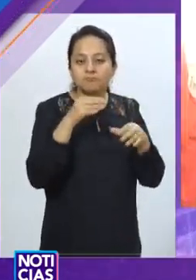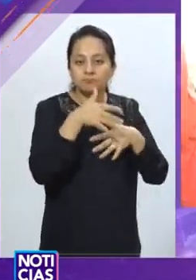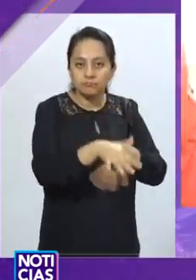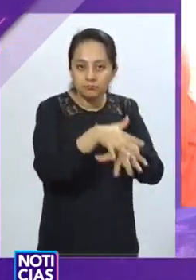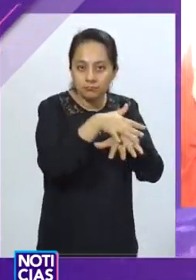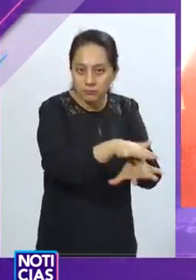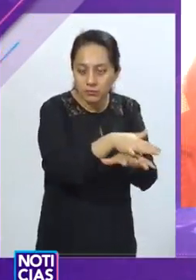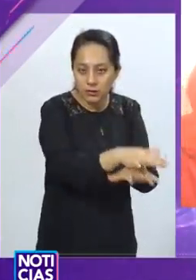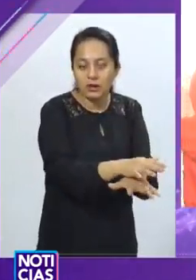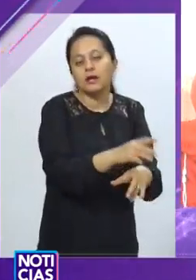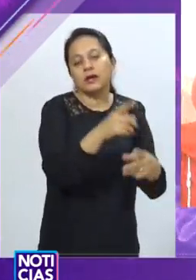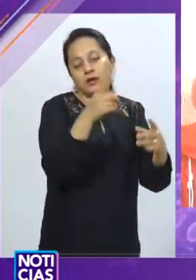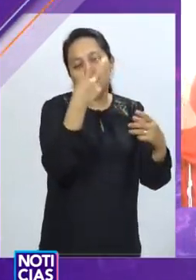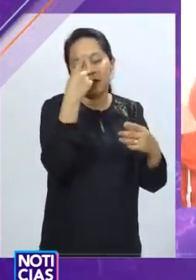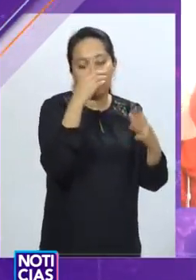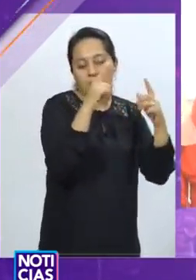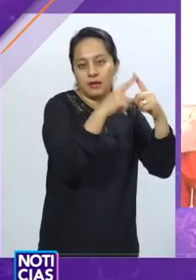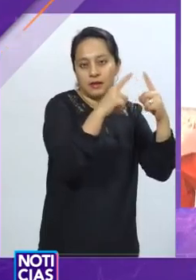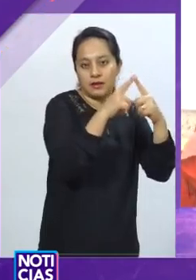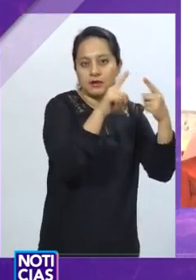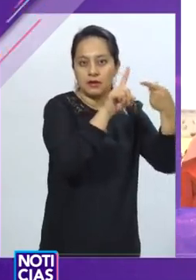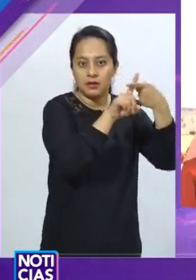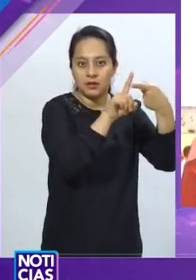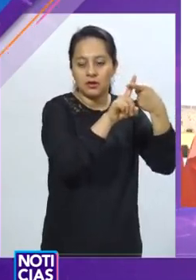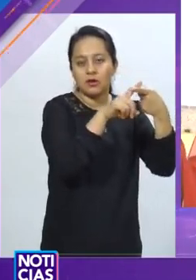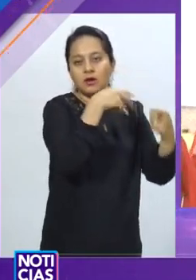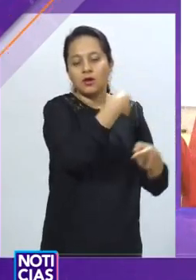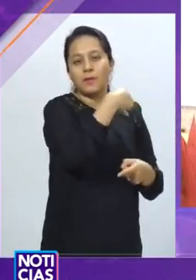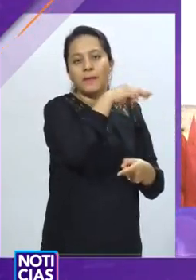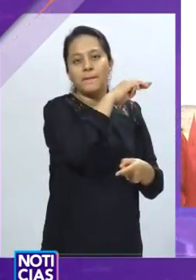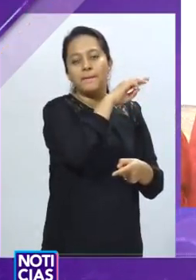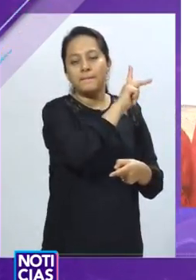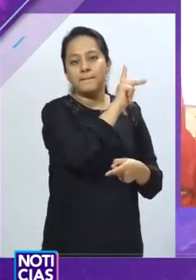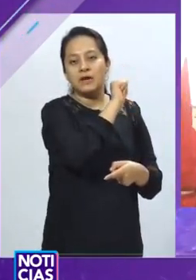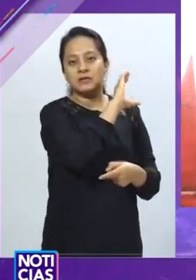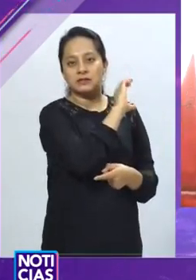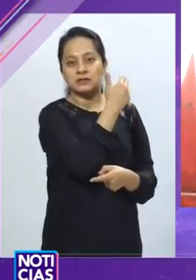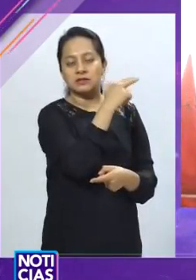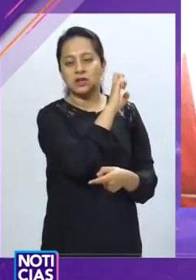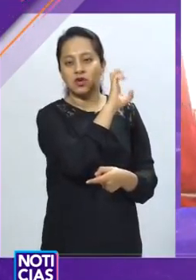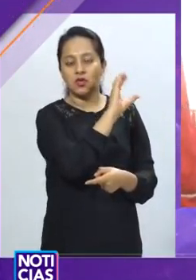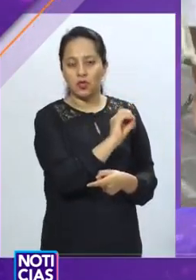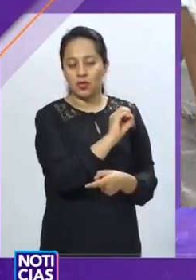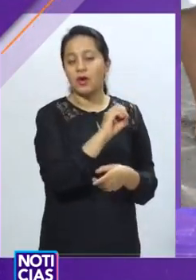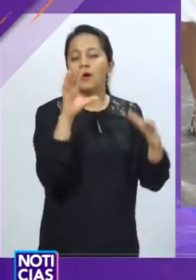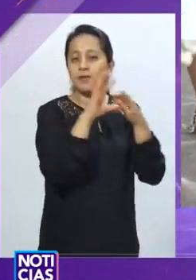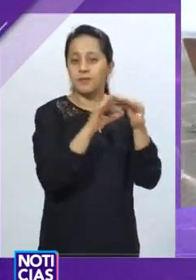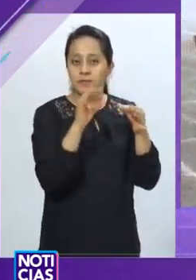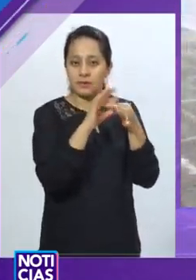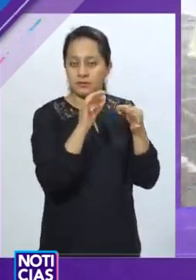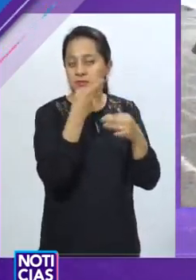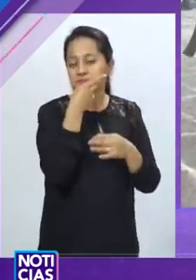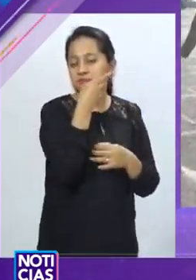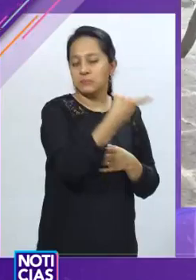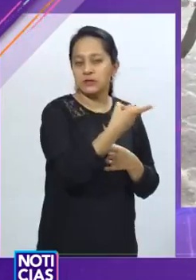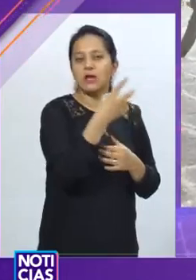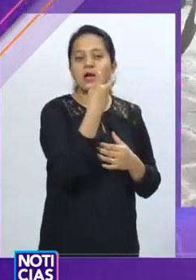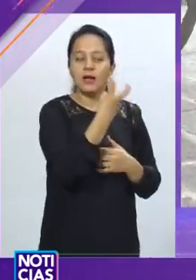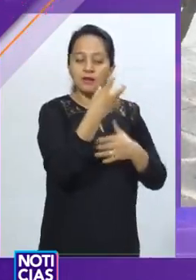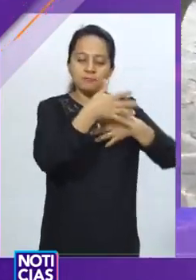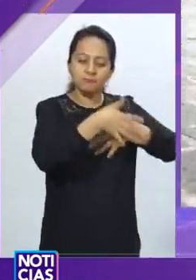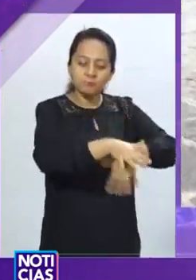Santa Cruz, Manuel Manzo Pacheco, quien señaló que la procesión es una muestra de dolor y pésame por el sacrificio que hizo Jesús